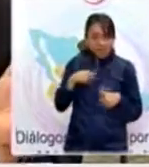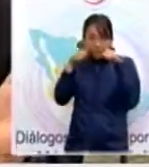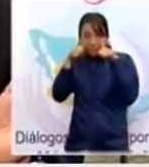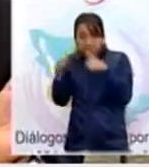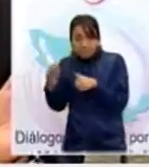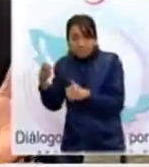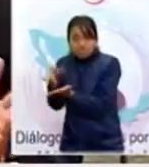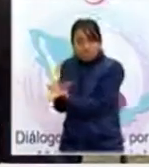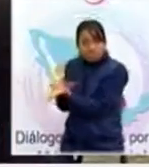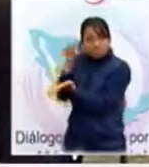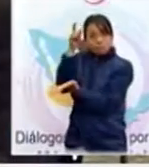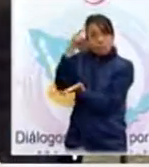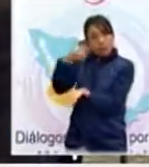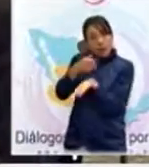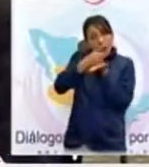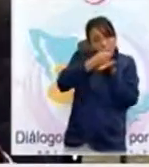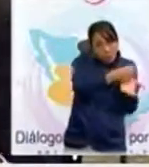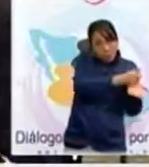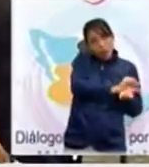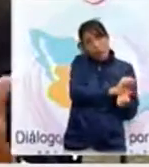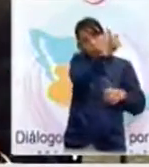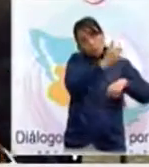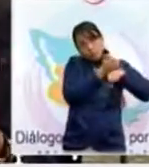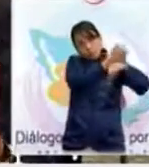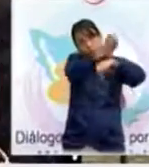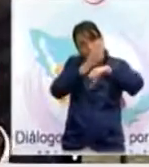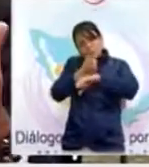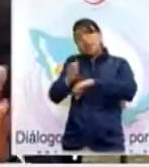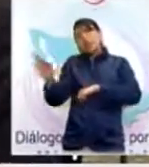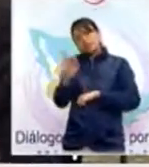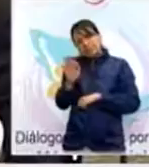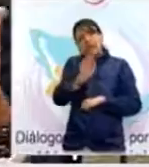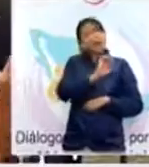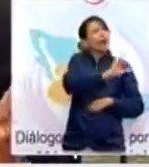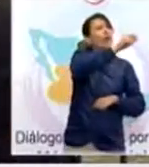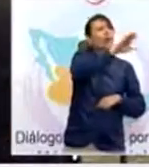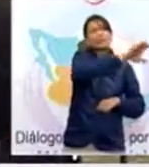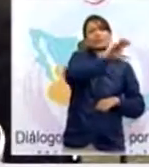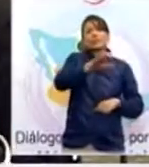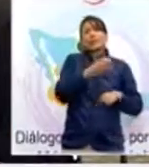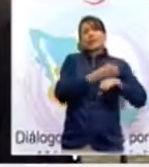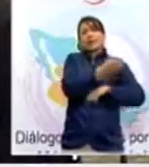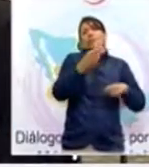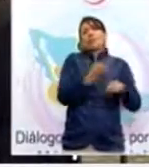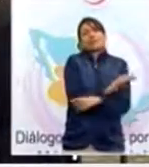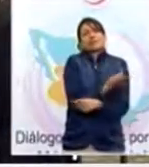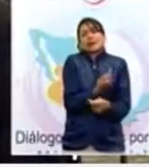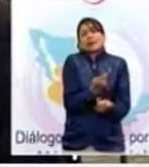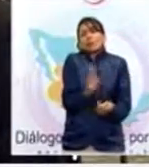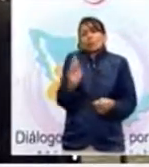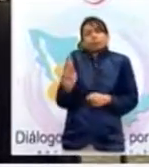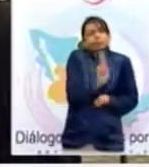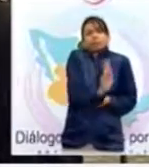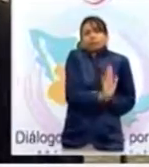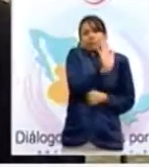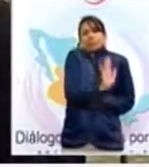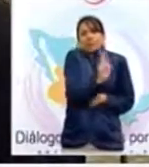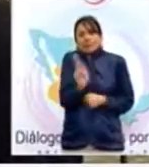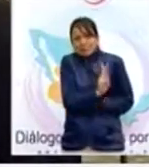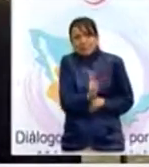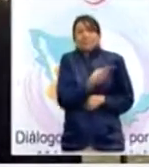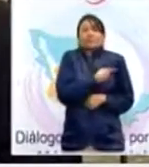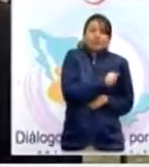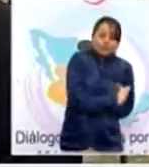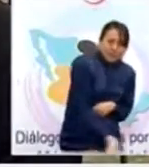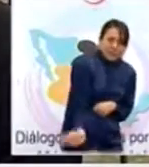entidades federativas puede tener características similares por pobreza, por marginación, por falta de empleo, que creo que también es importante que debamos de atenderlo.